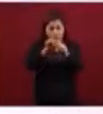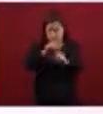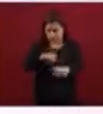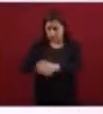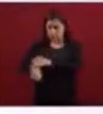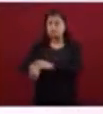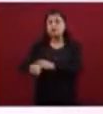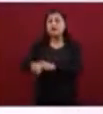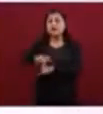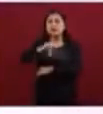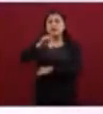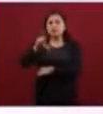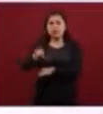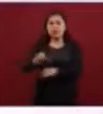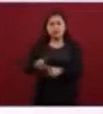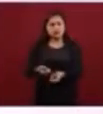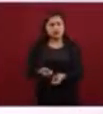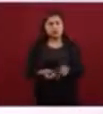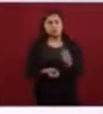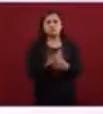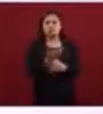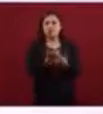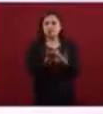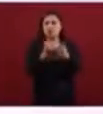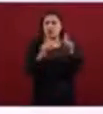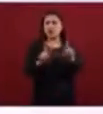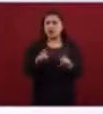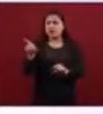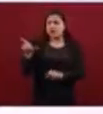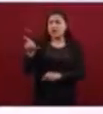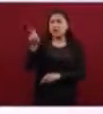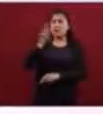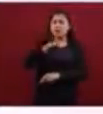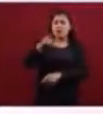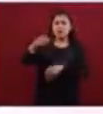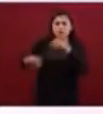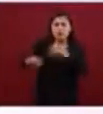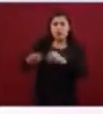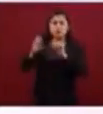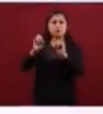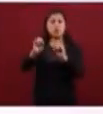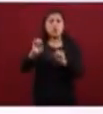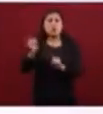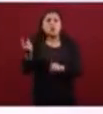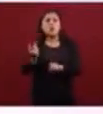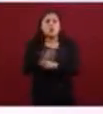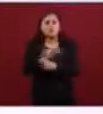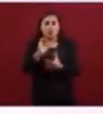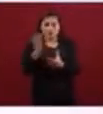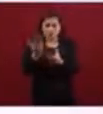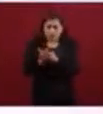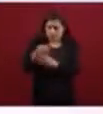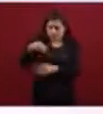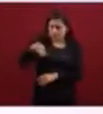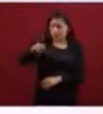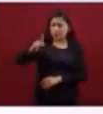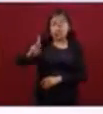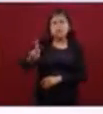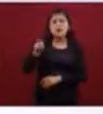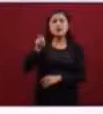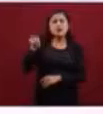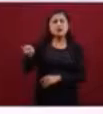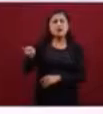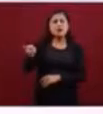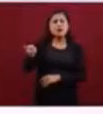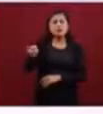son instancias, hay que reconocerlo, la instancia de la integración de la carpeta? Esas lagunas jurídicas que deja el Ministerio Público, ¿no